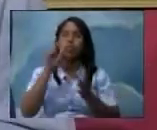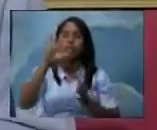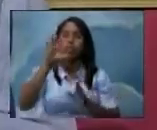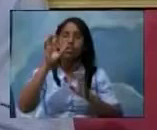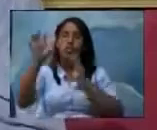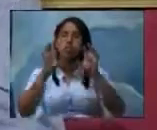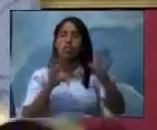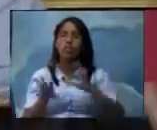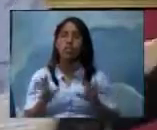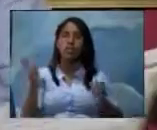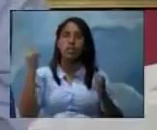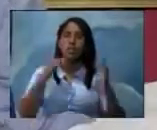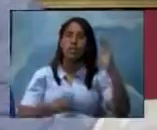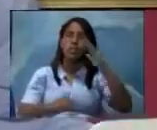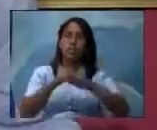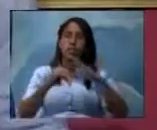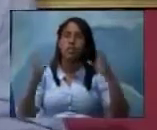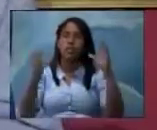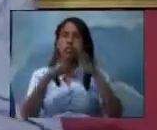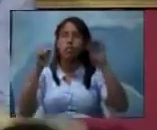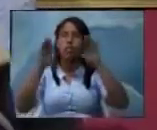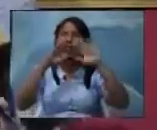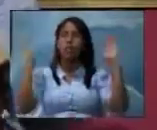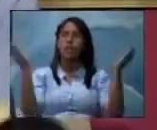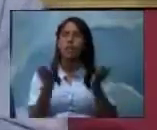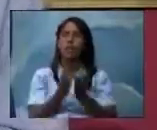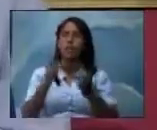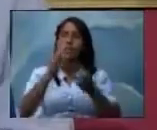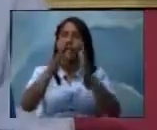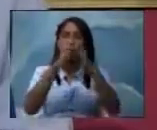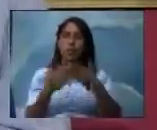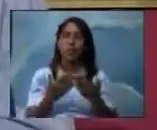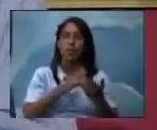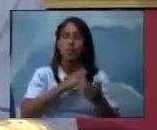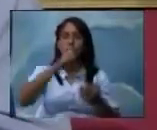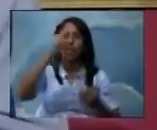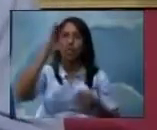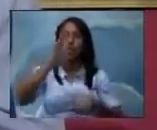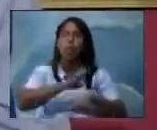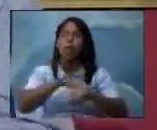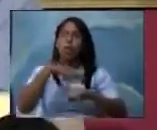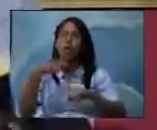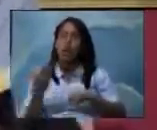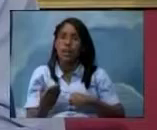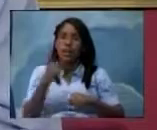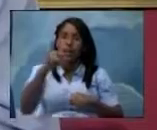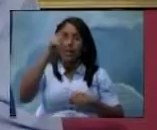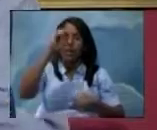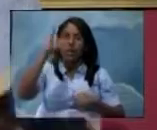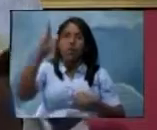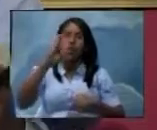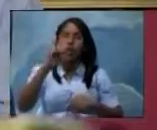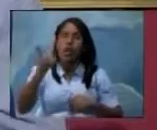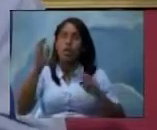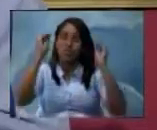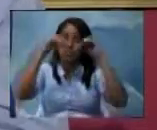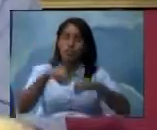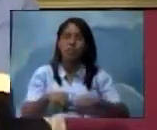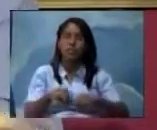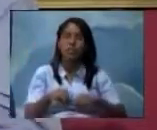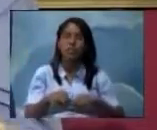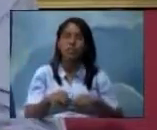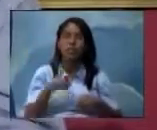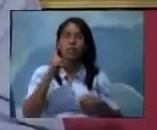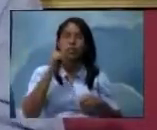5 continentes y llenando toda la tierra de la palabra de Dios. ¿Por qué? Porque Dios ha